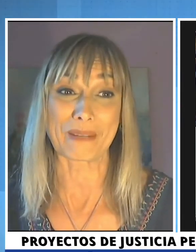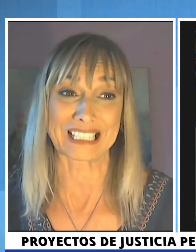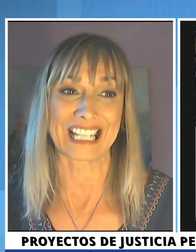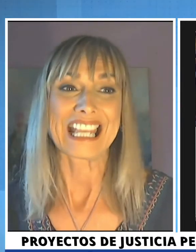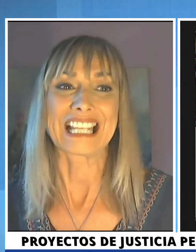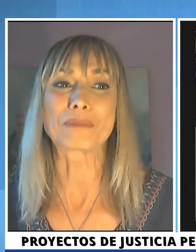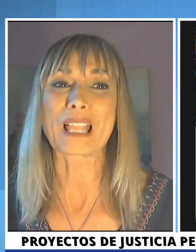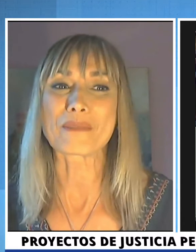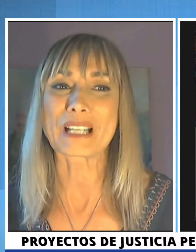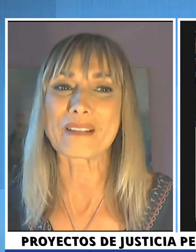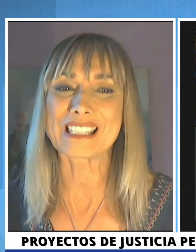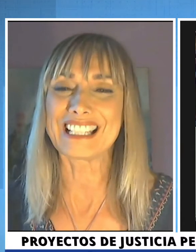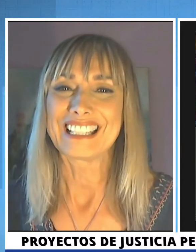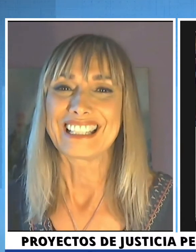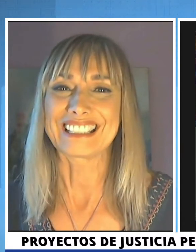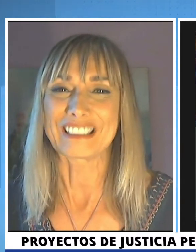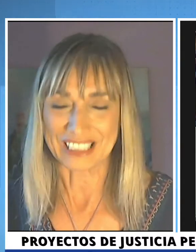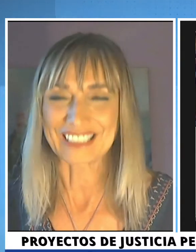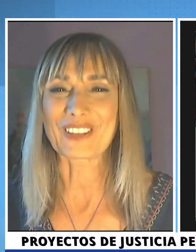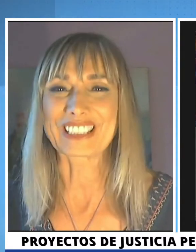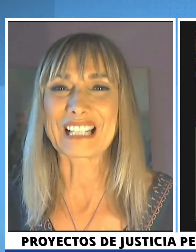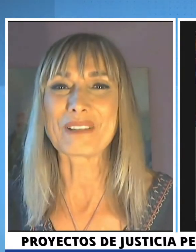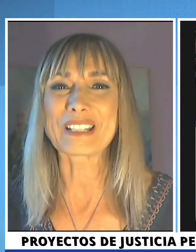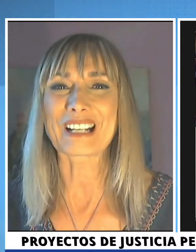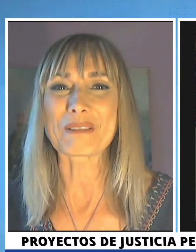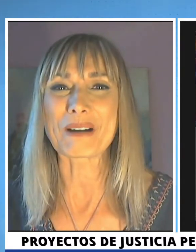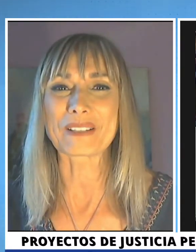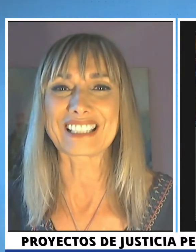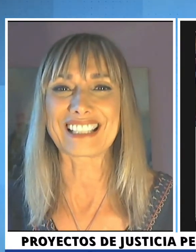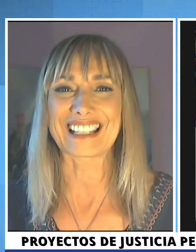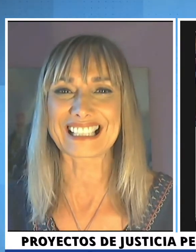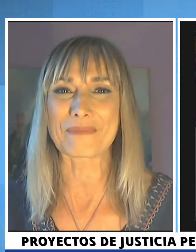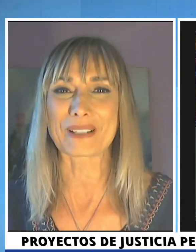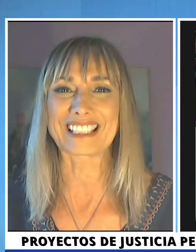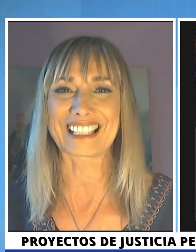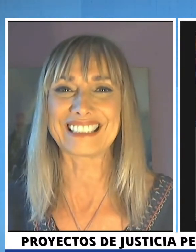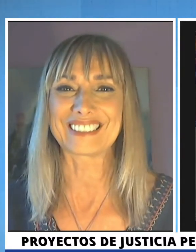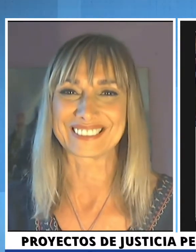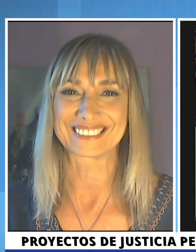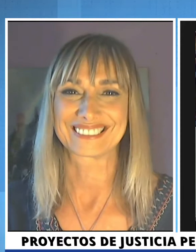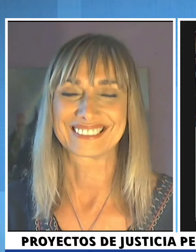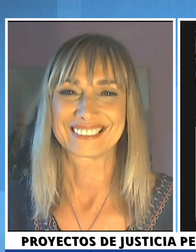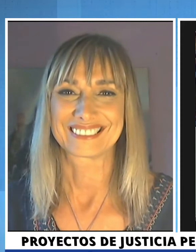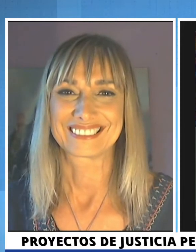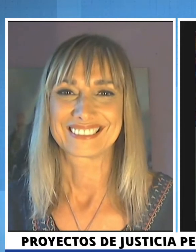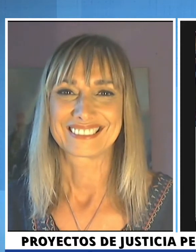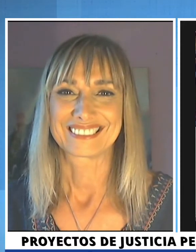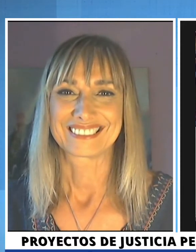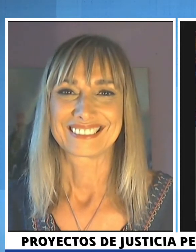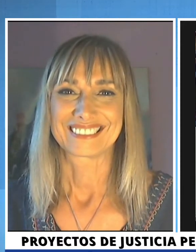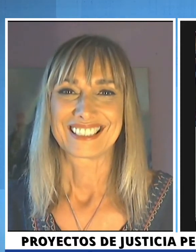de pasar. La diputada Mónica Macha, de Frente de Todos. ¿Qué tal, Mónica? ¿Cómo va? Buenas tardes, gracias por este ratito. ¿Qué tal? Buenas tardes, ¿cómo